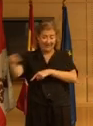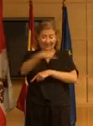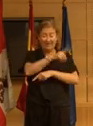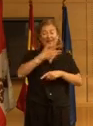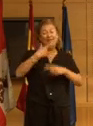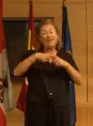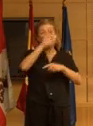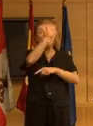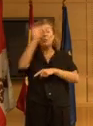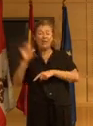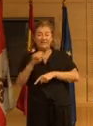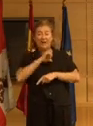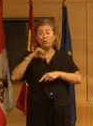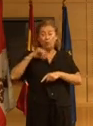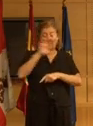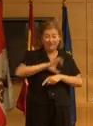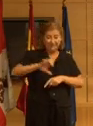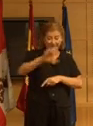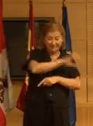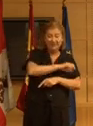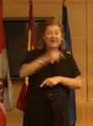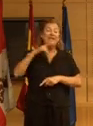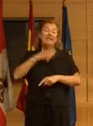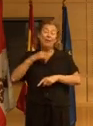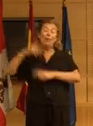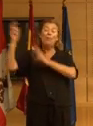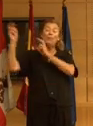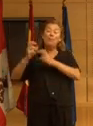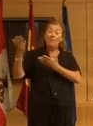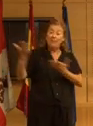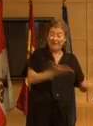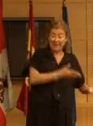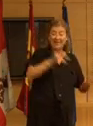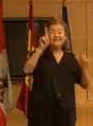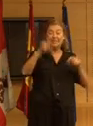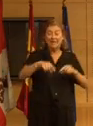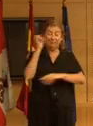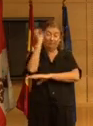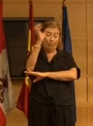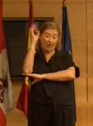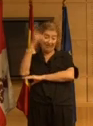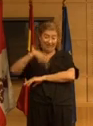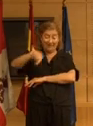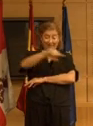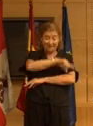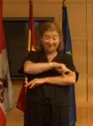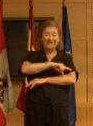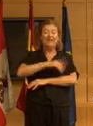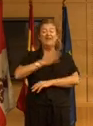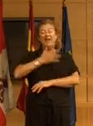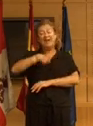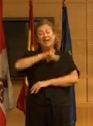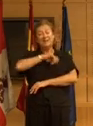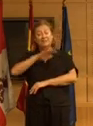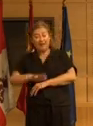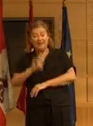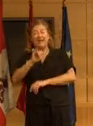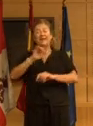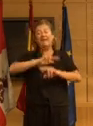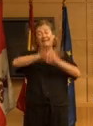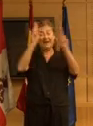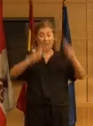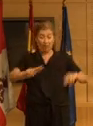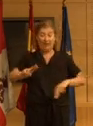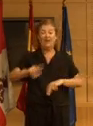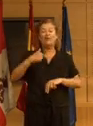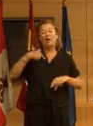comunidades autónomas. Por supuesto, quiero dar la bienvenida también a los ponentes, tanto nacionales como